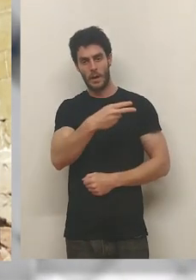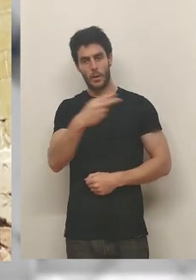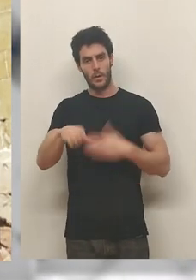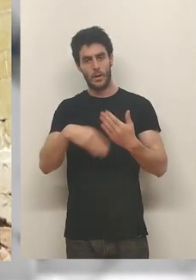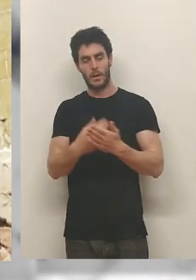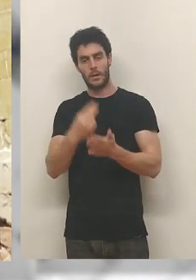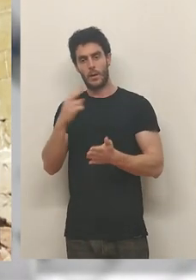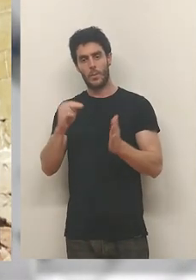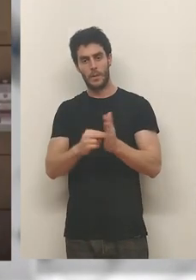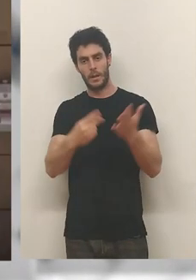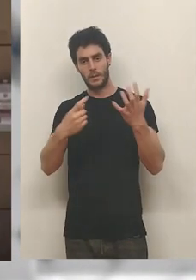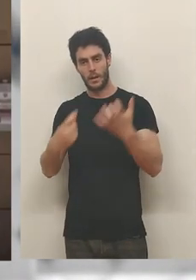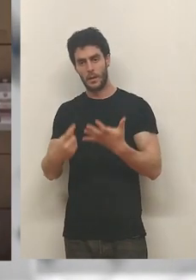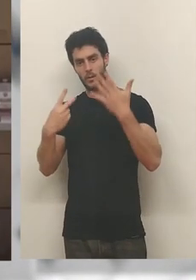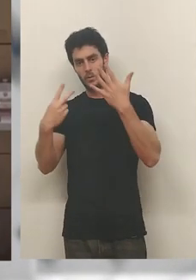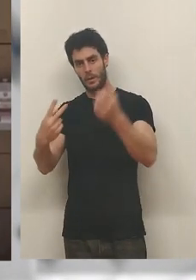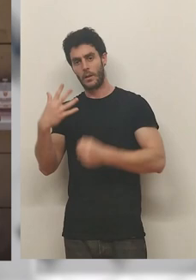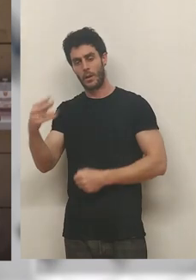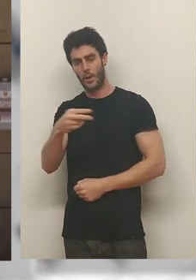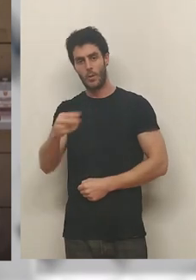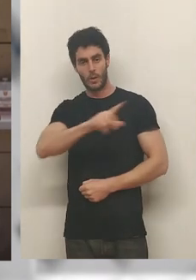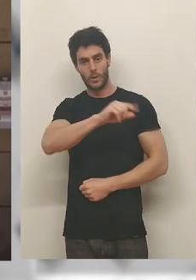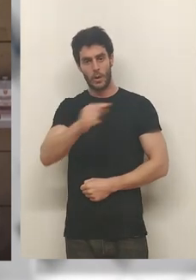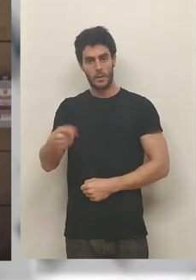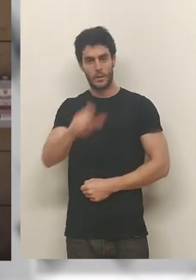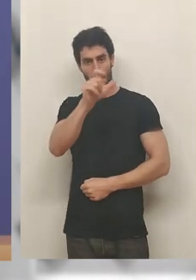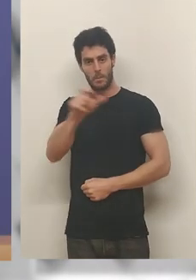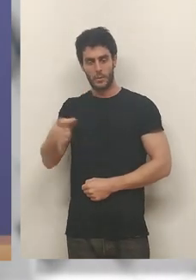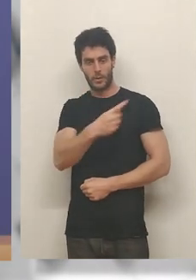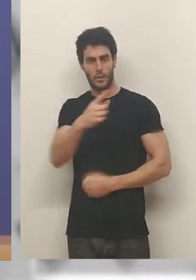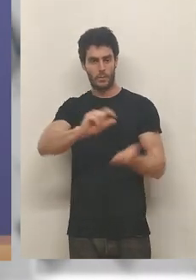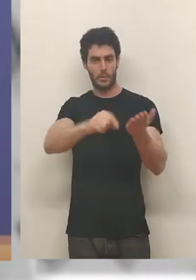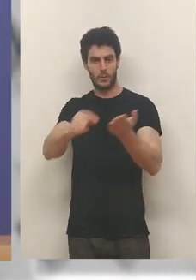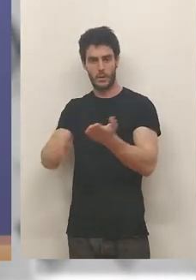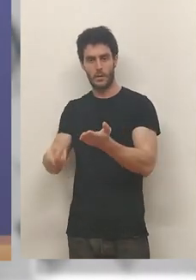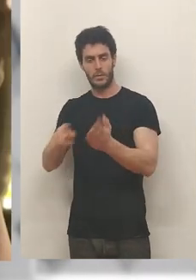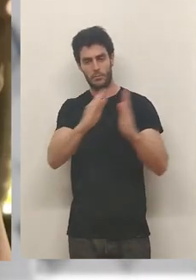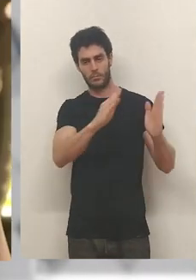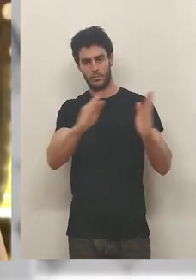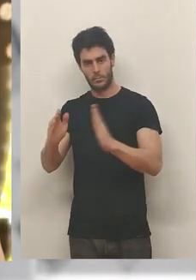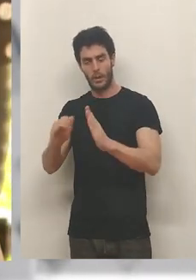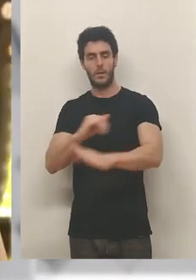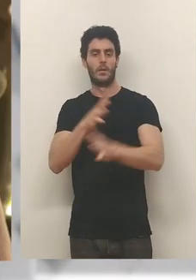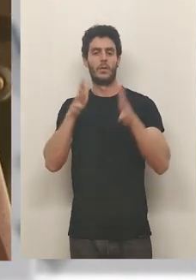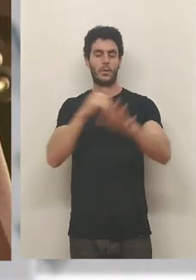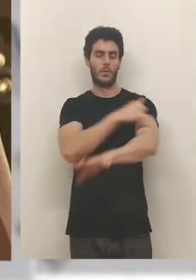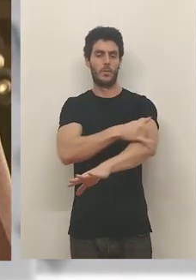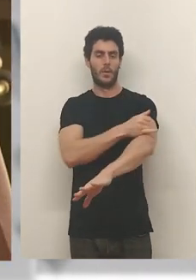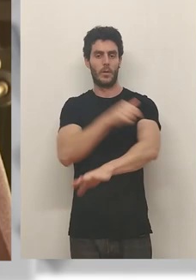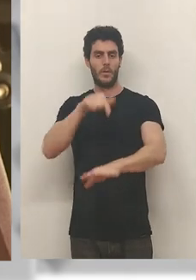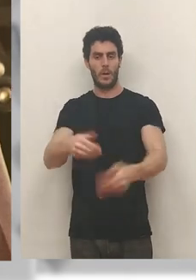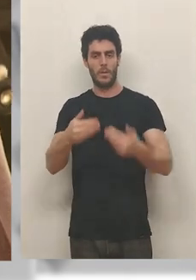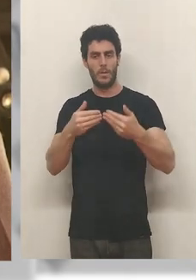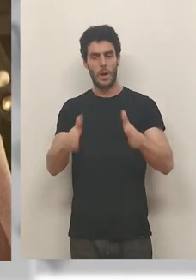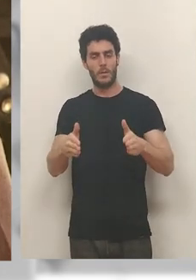.783 euros hasta los 2.675 euros por mes y por persona contratada. Por otra parte, el Consejo de